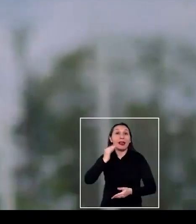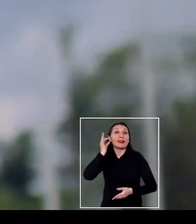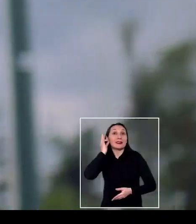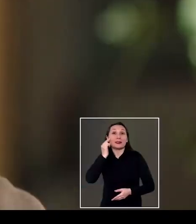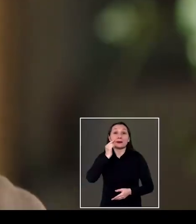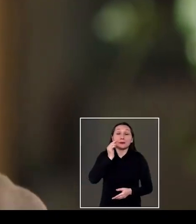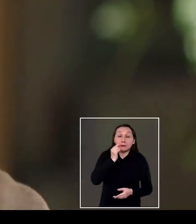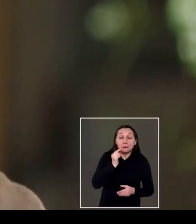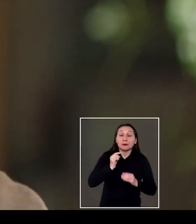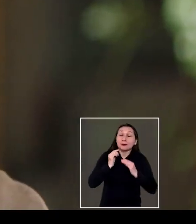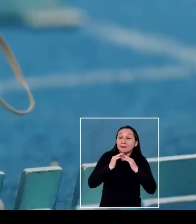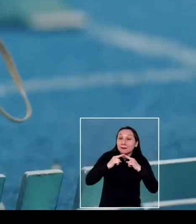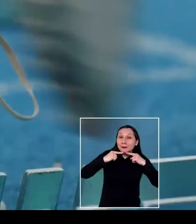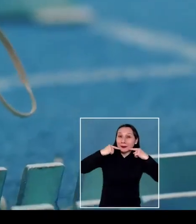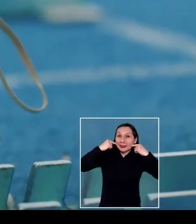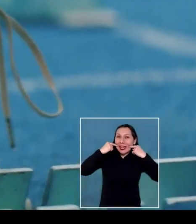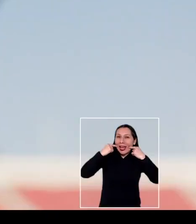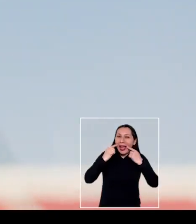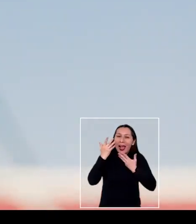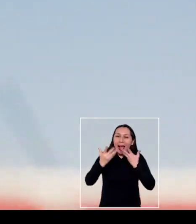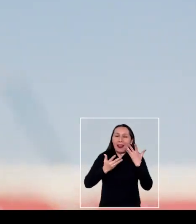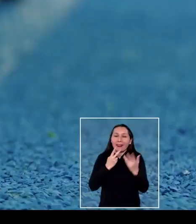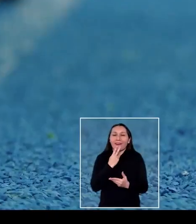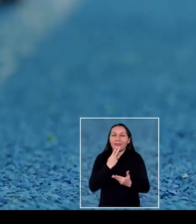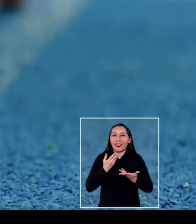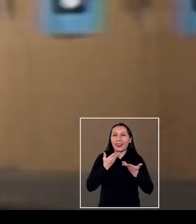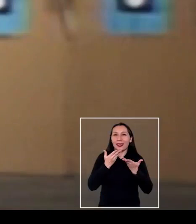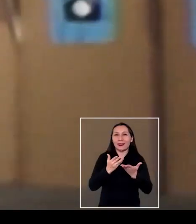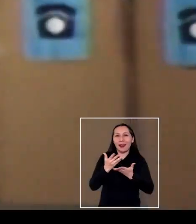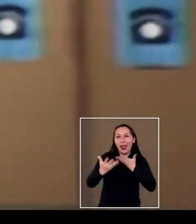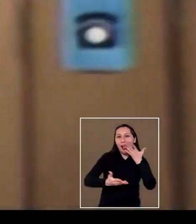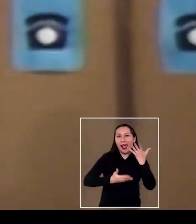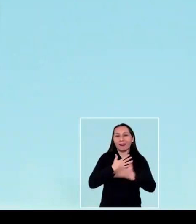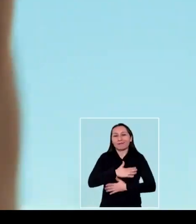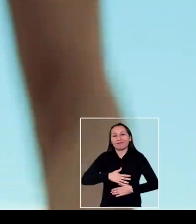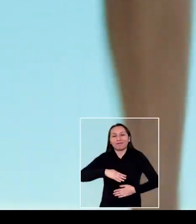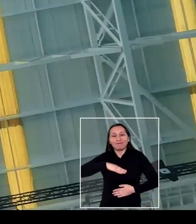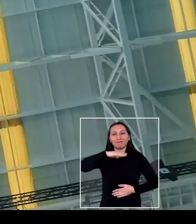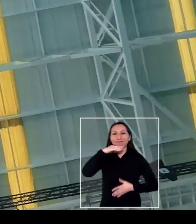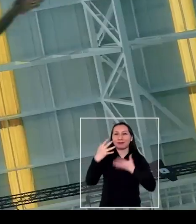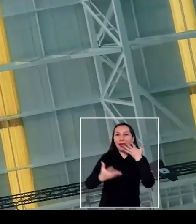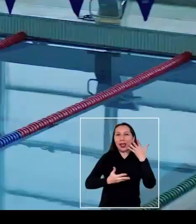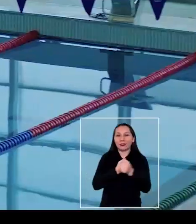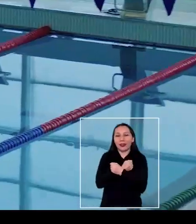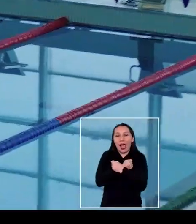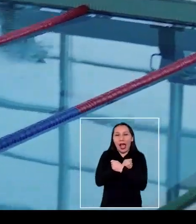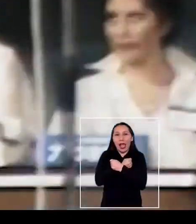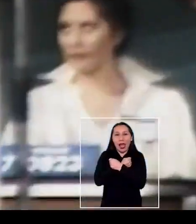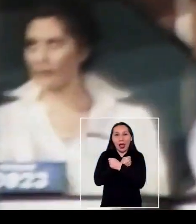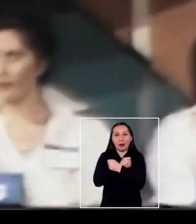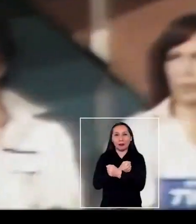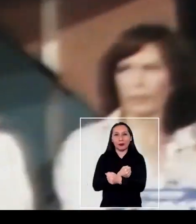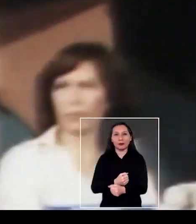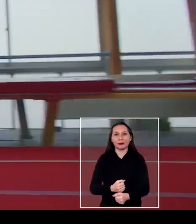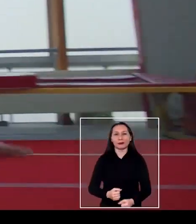cada niña y niño que sonría sea un canto a la vida, sea un canto a la dicha y un canto al amor.